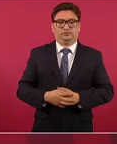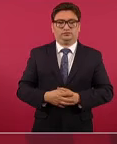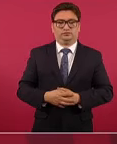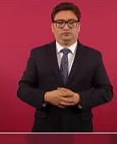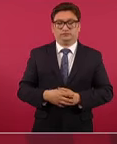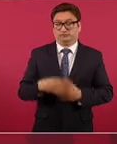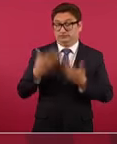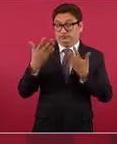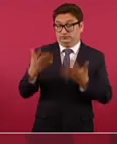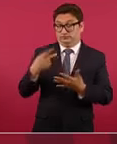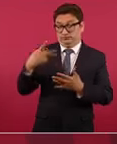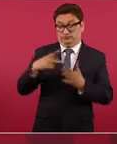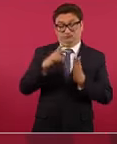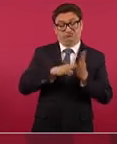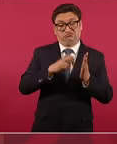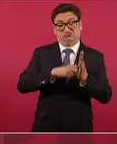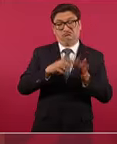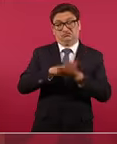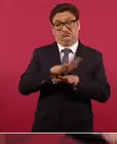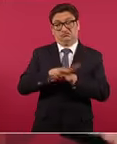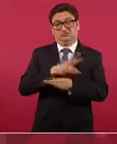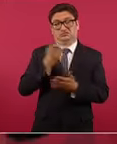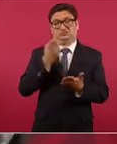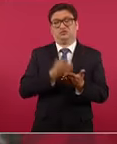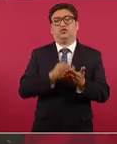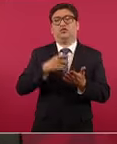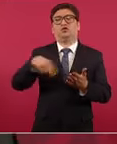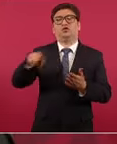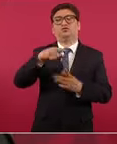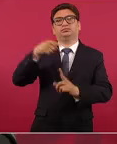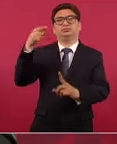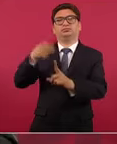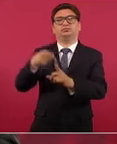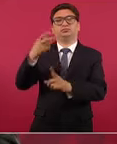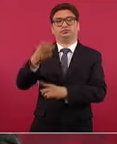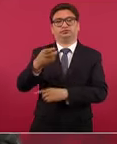esa fue una reforma con ese propósito